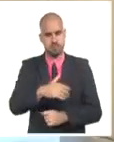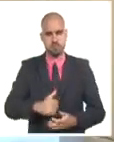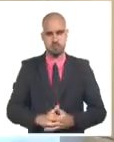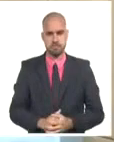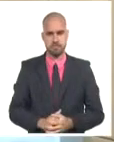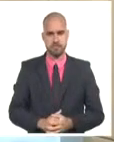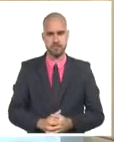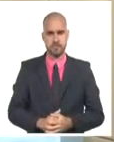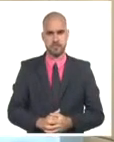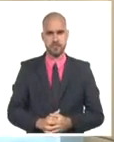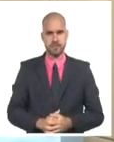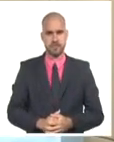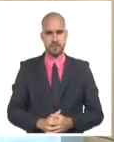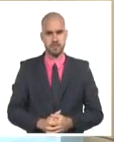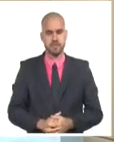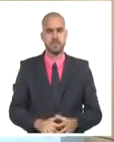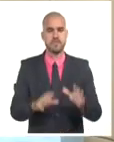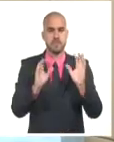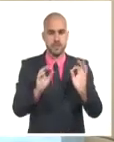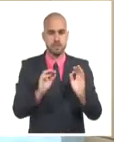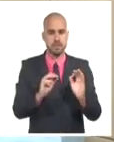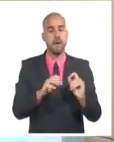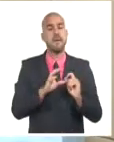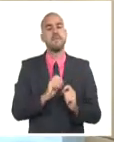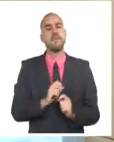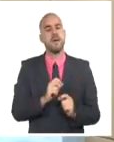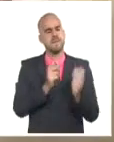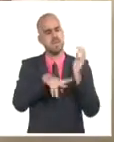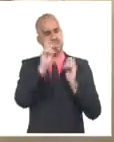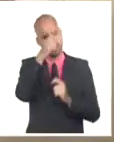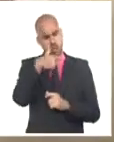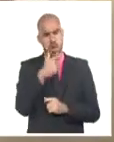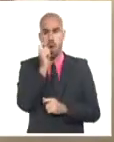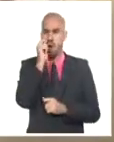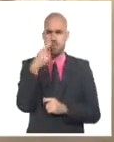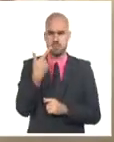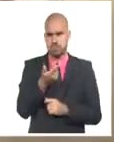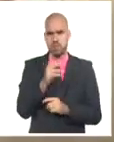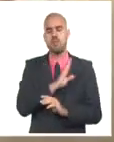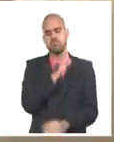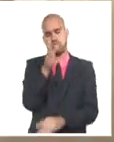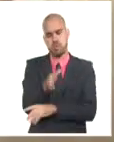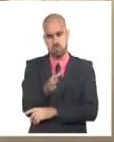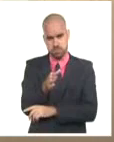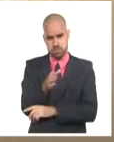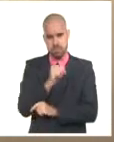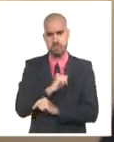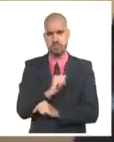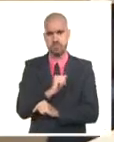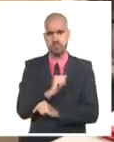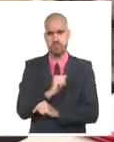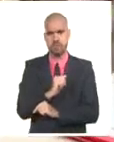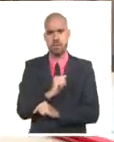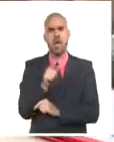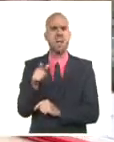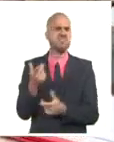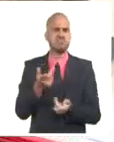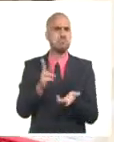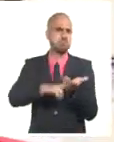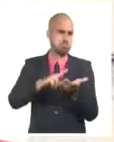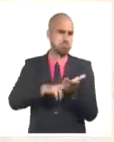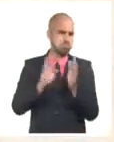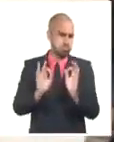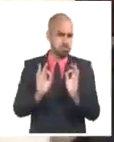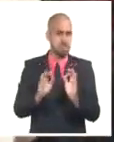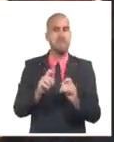actual. Desde Ciego de Ávila, José Alberto González está presente en el cuarto pleno del Comité Central como uno de sus miembros